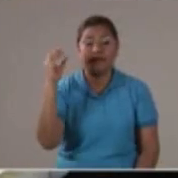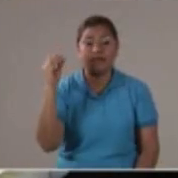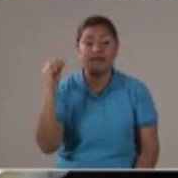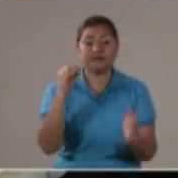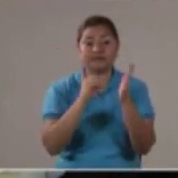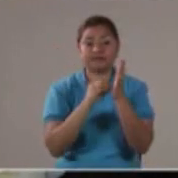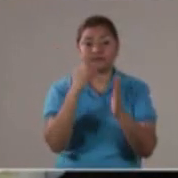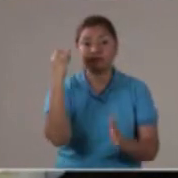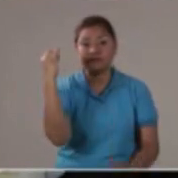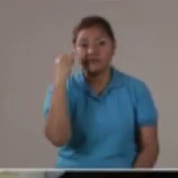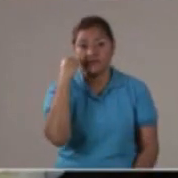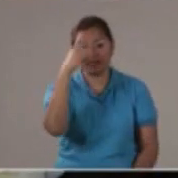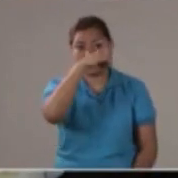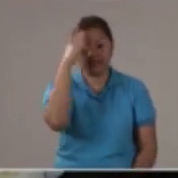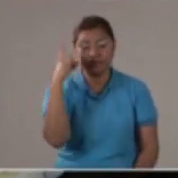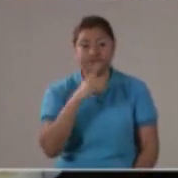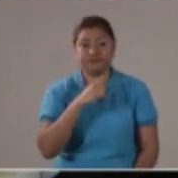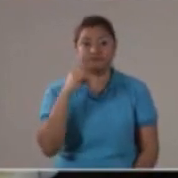Entonces resulta que